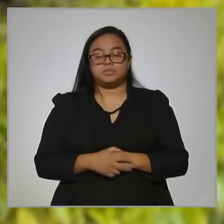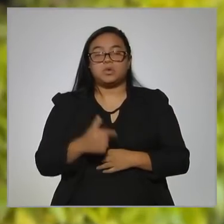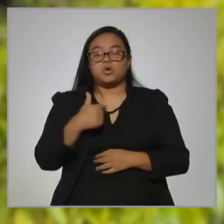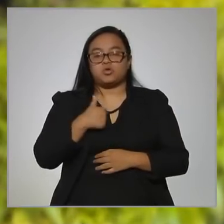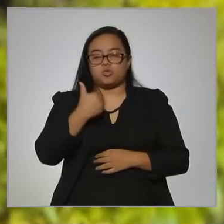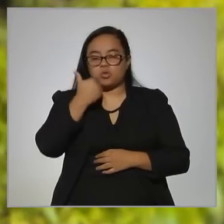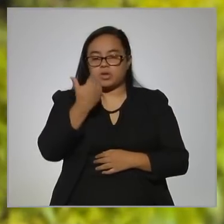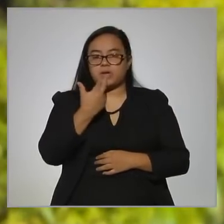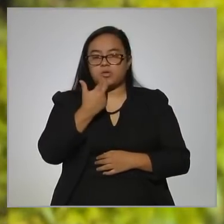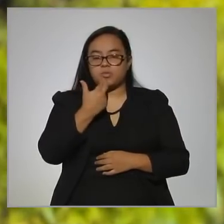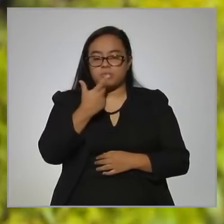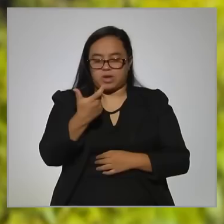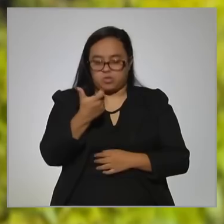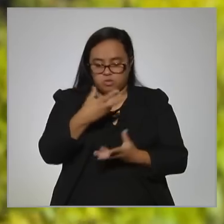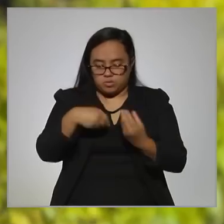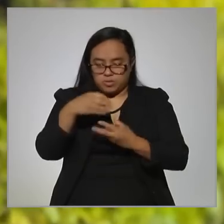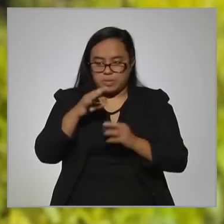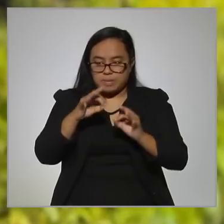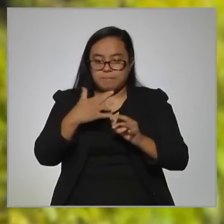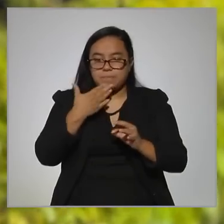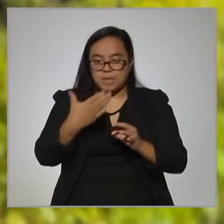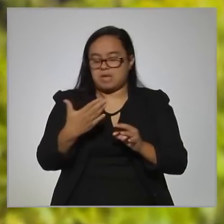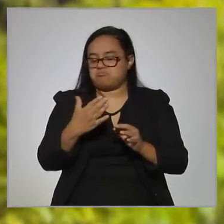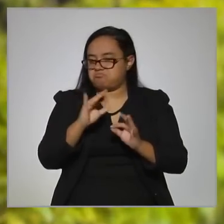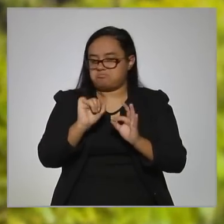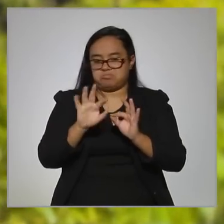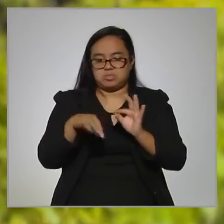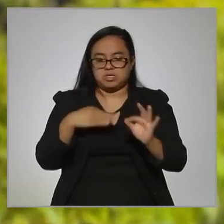mejorar mis finanzas, también lo logré.